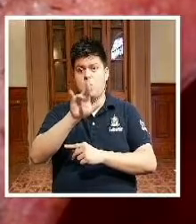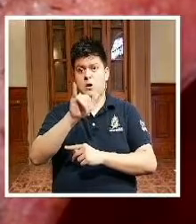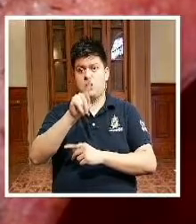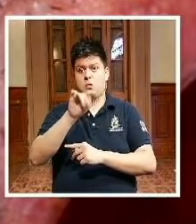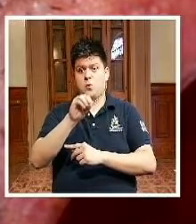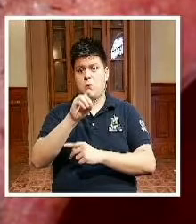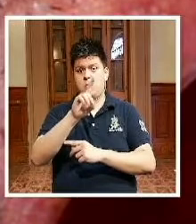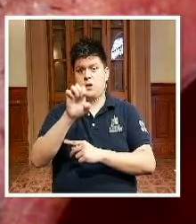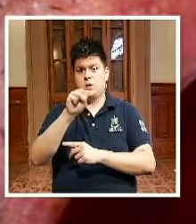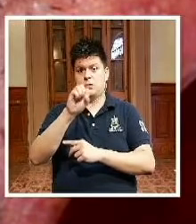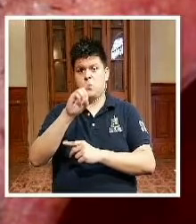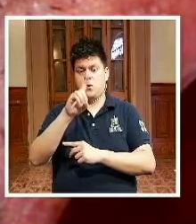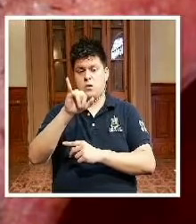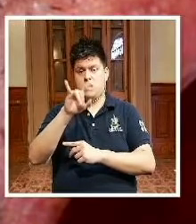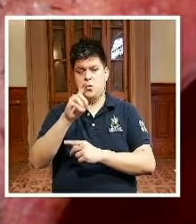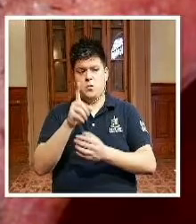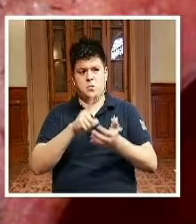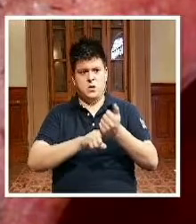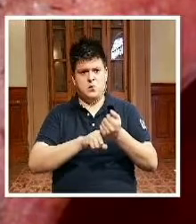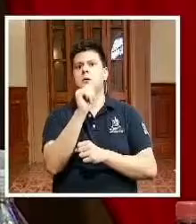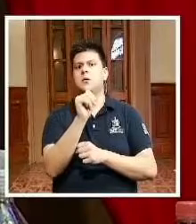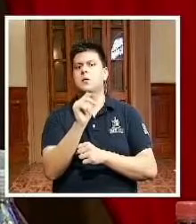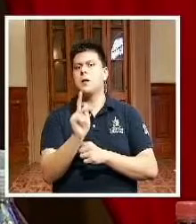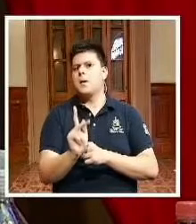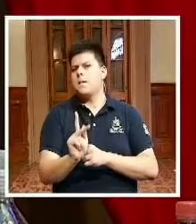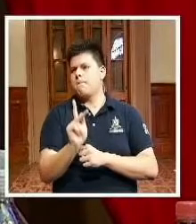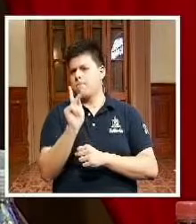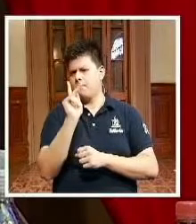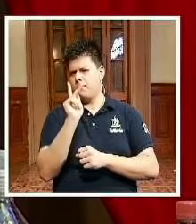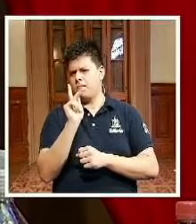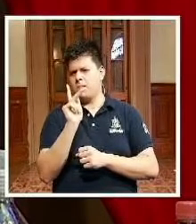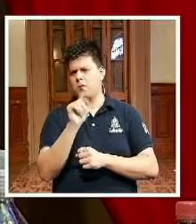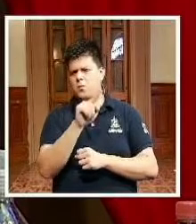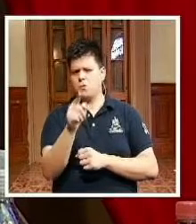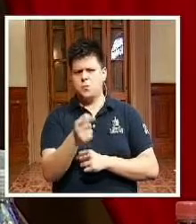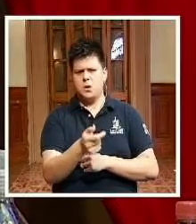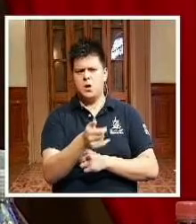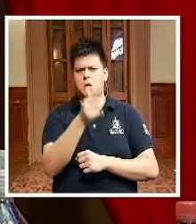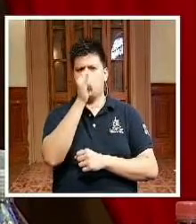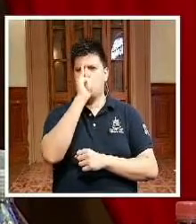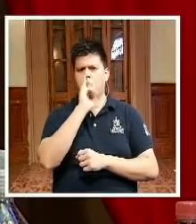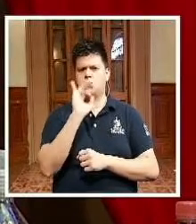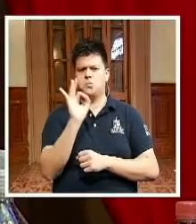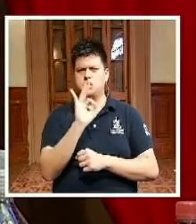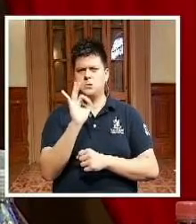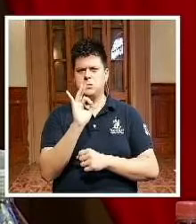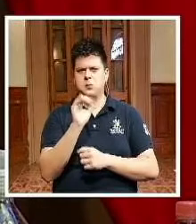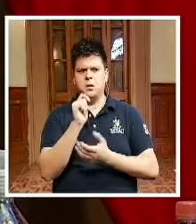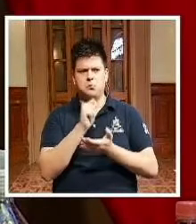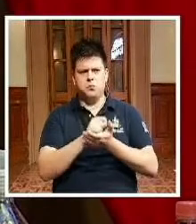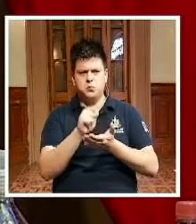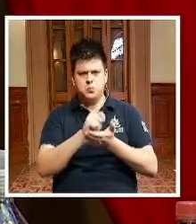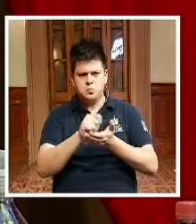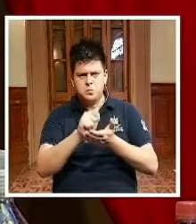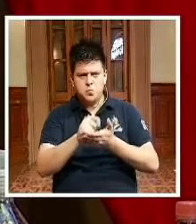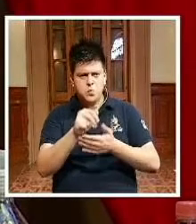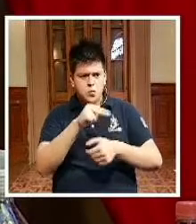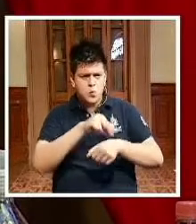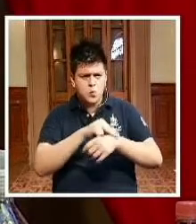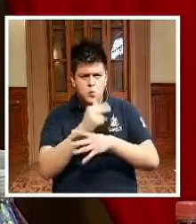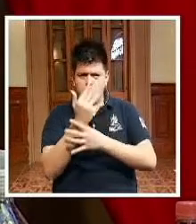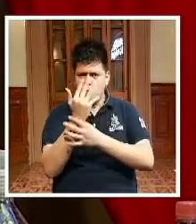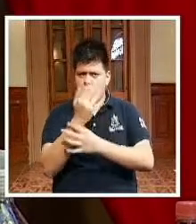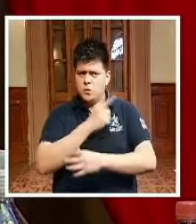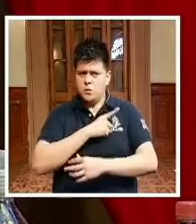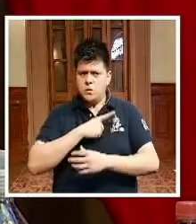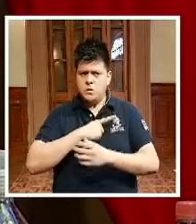el kobe 19 ni otras enfermedades no lo tomen si no es prescrito por un doctor o una doctora